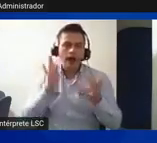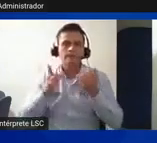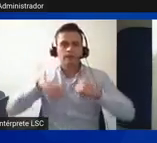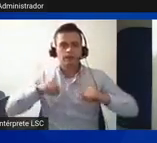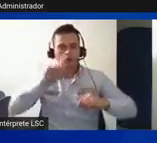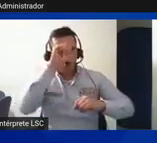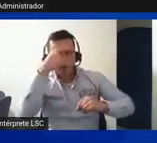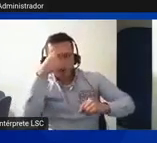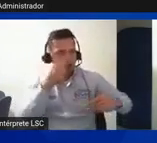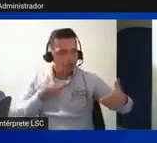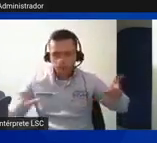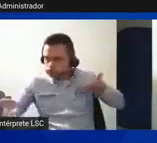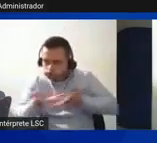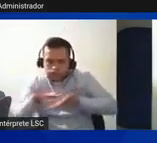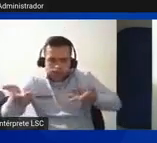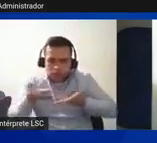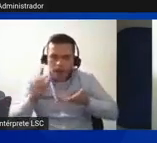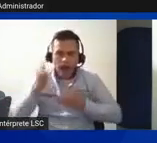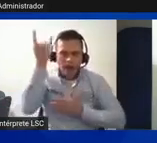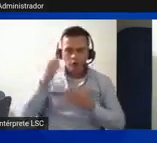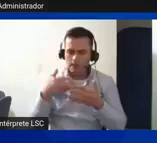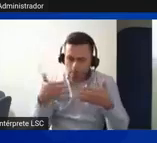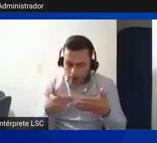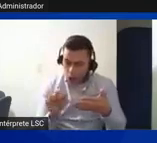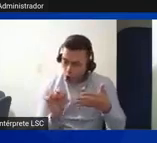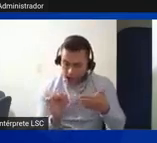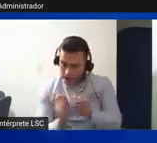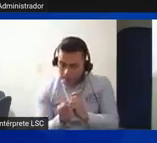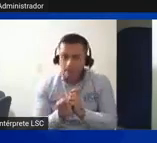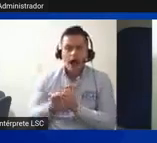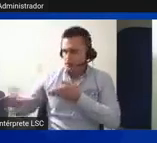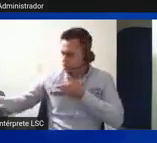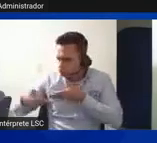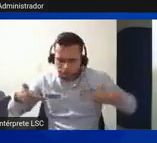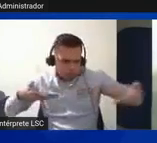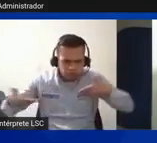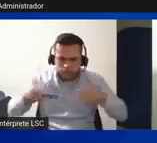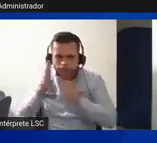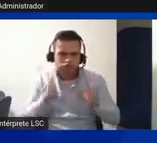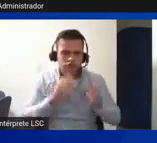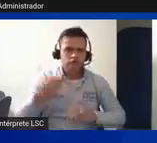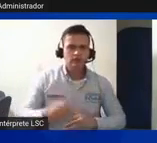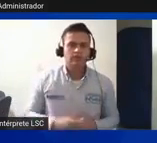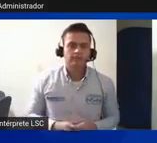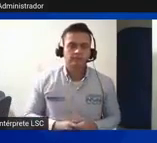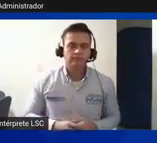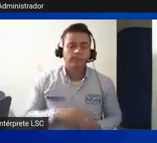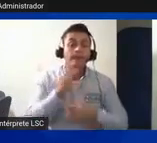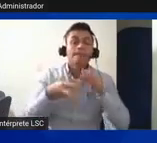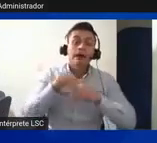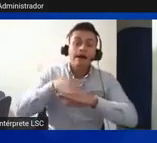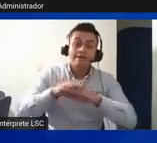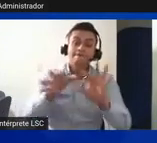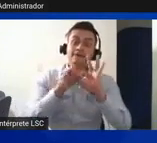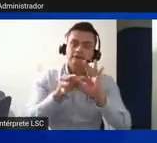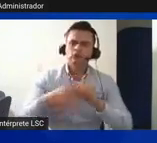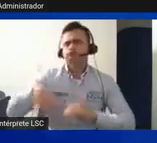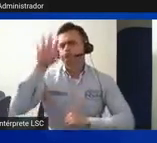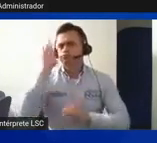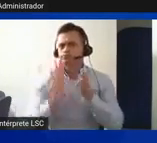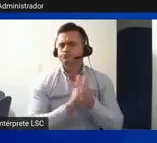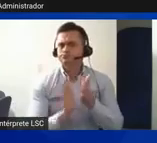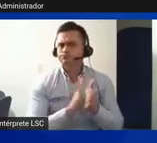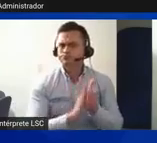coma que le cambiábamos o que sugeríamos entre todos. Penascol también nos envió mucha retroalimentación para el proyecto.